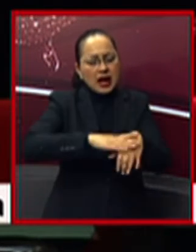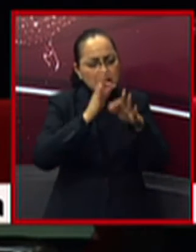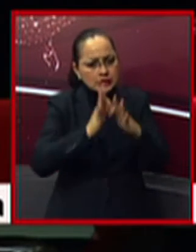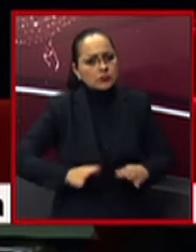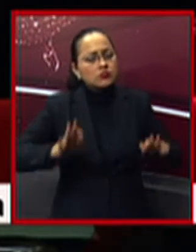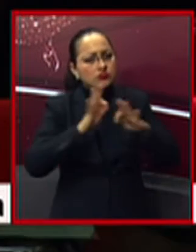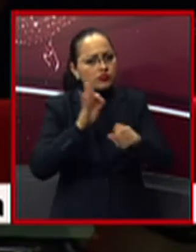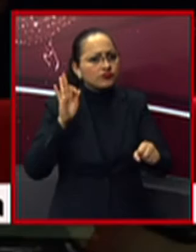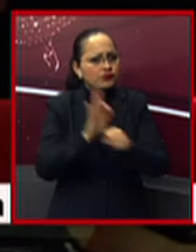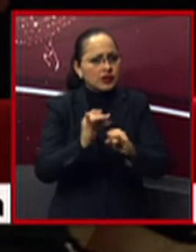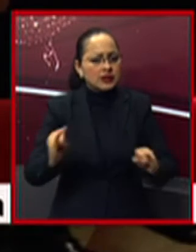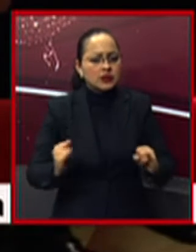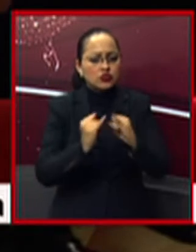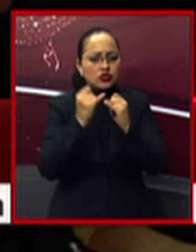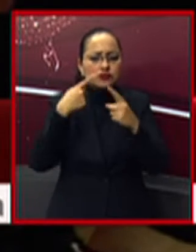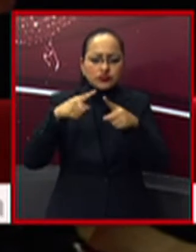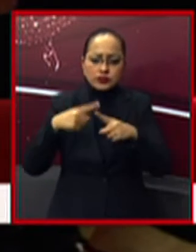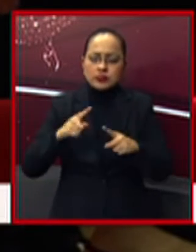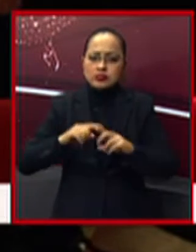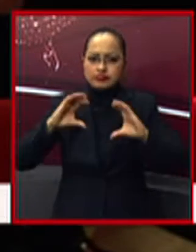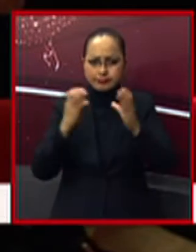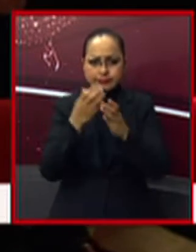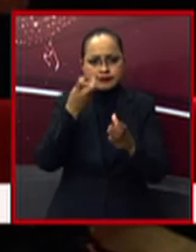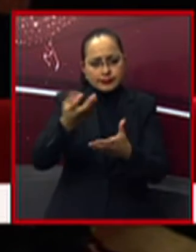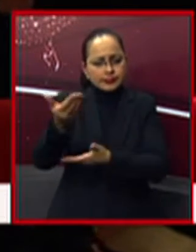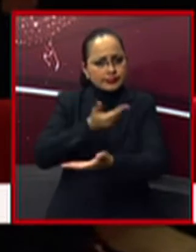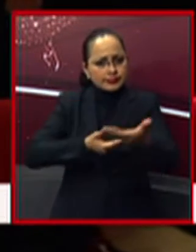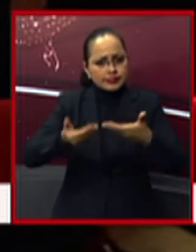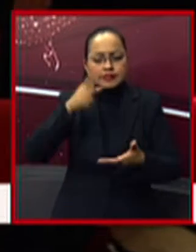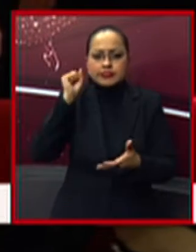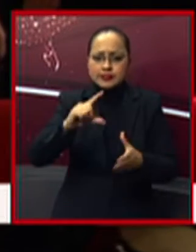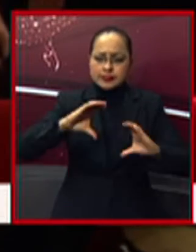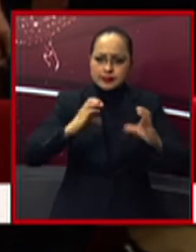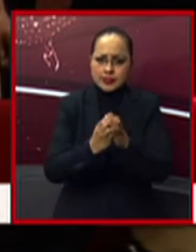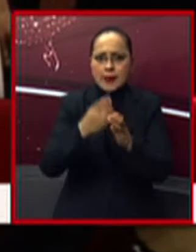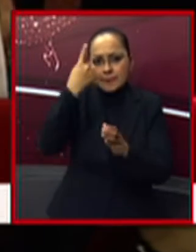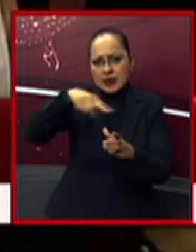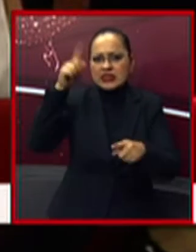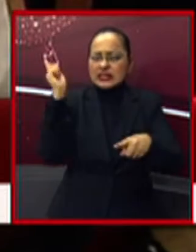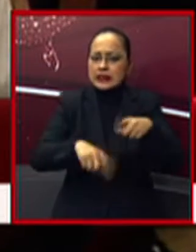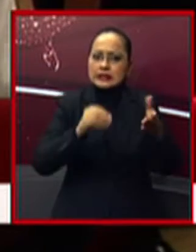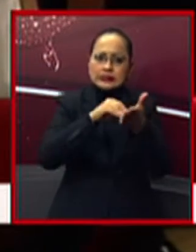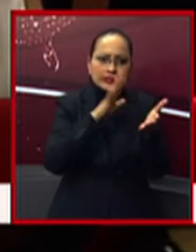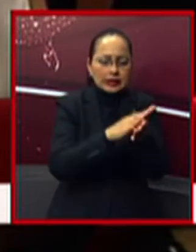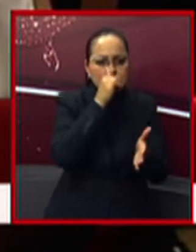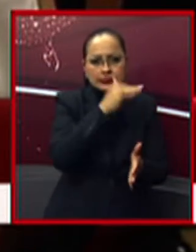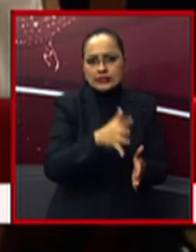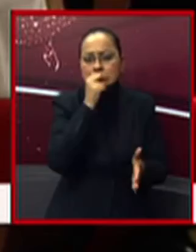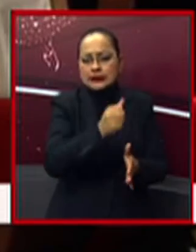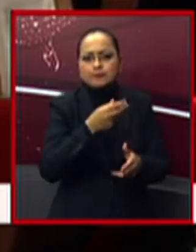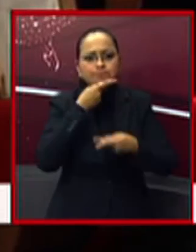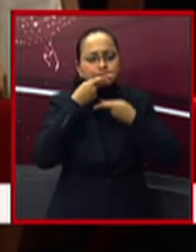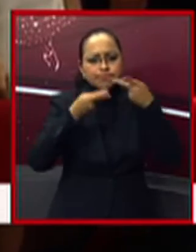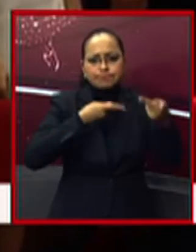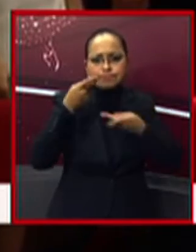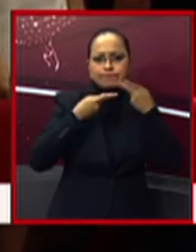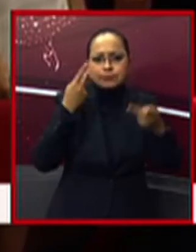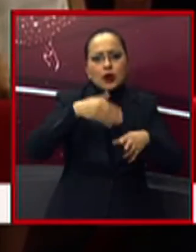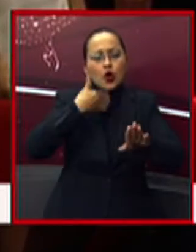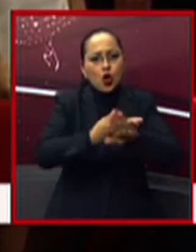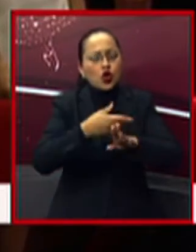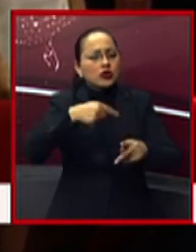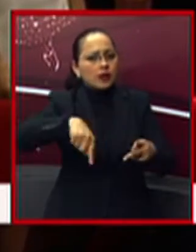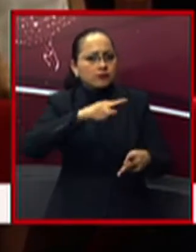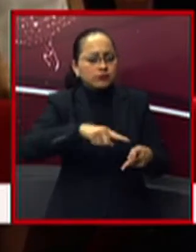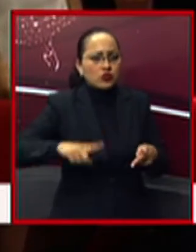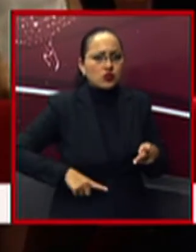institucionalización de nuestros múltiples e intensos intercambios en contra de las amenazas y discursos populistas,